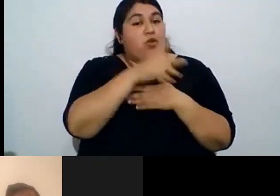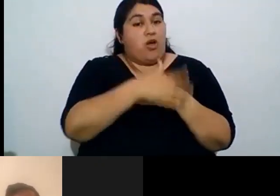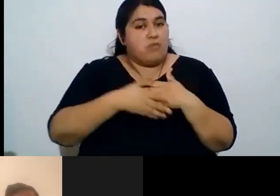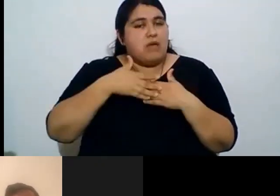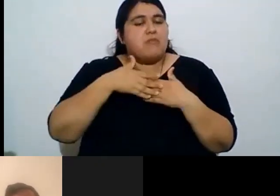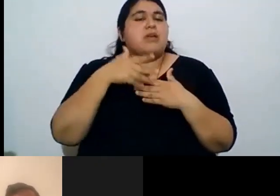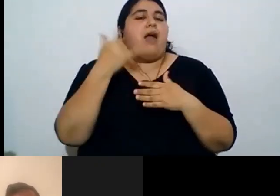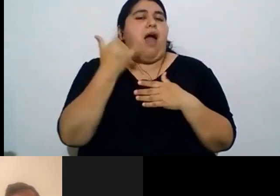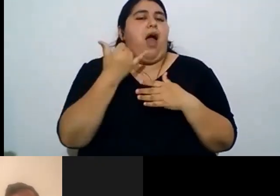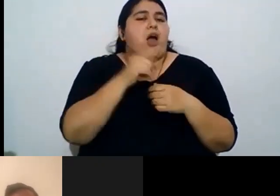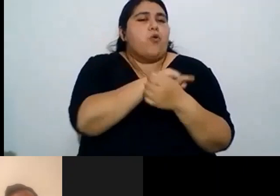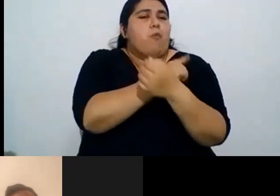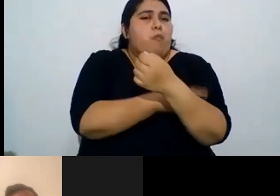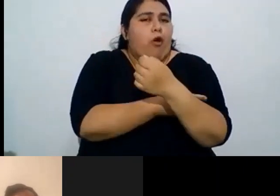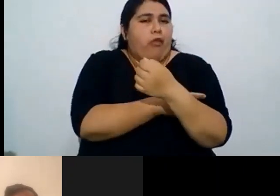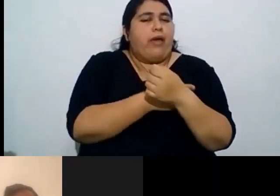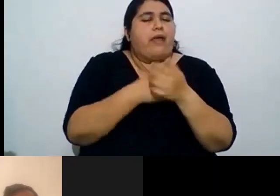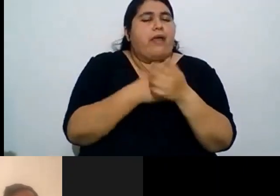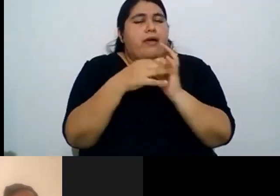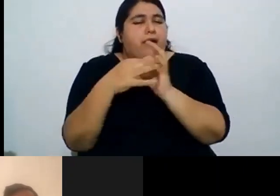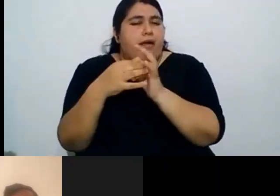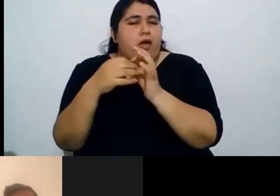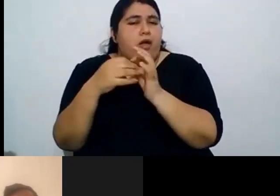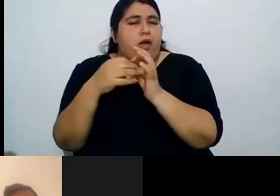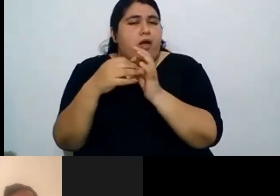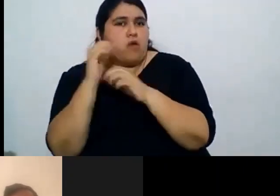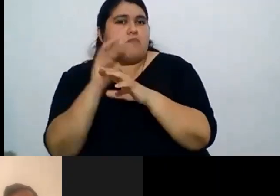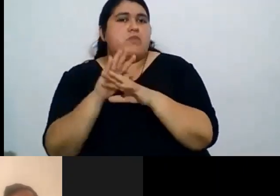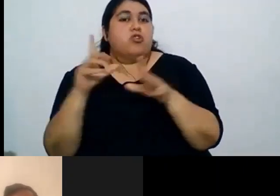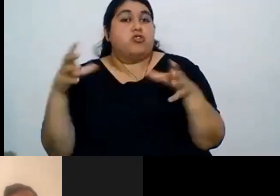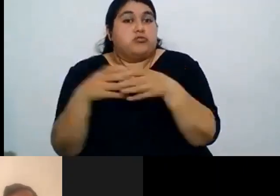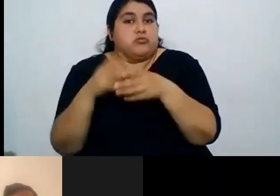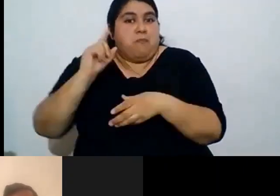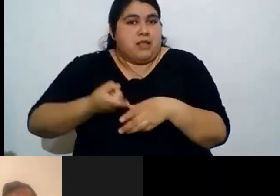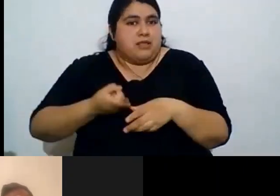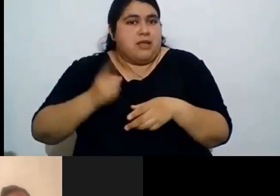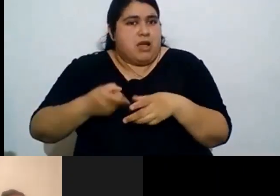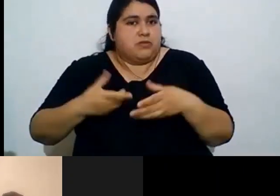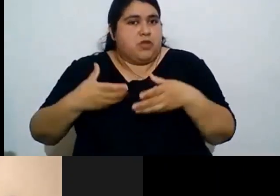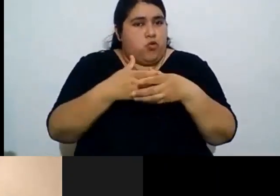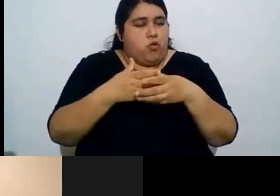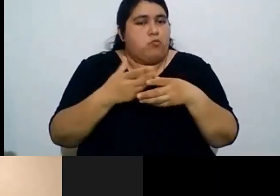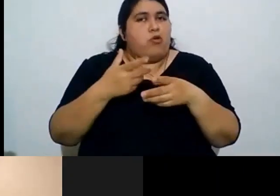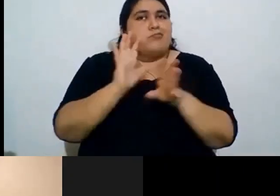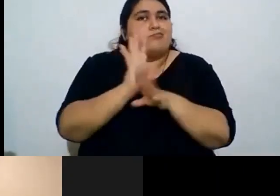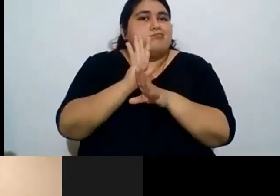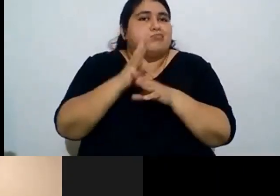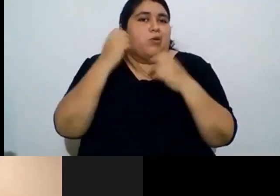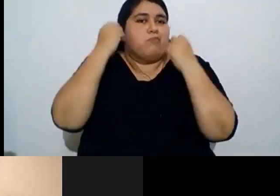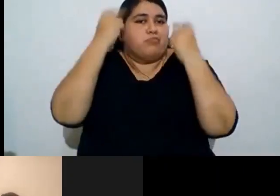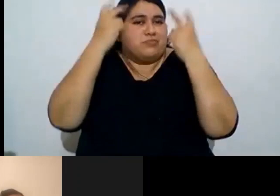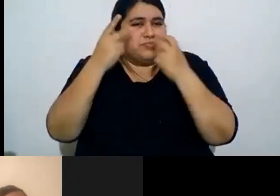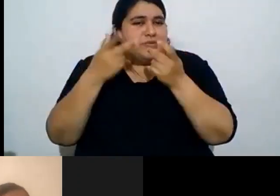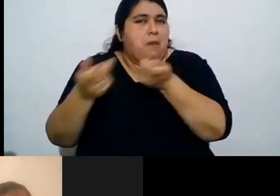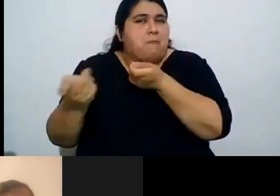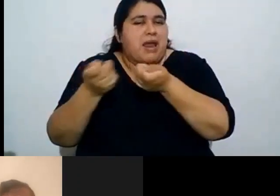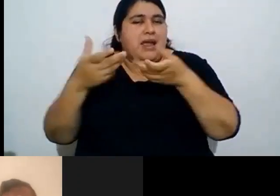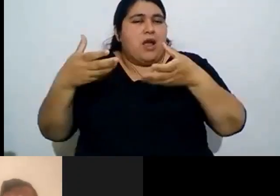por medio del poder económico, y en esa concentración del poder, estas élites manejan casi que cuerpos